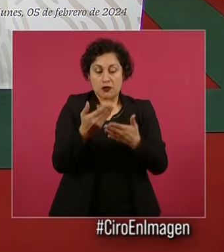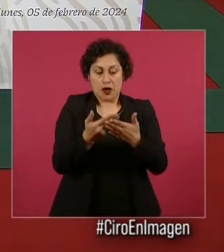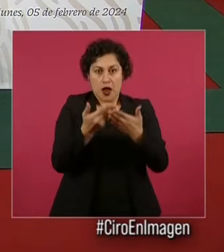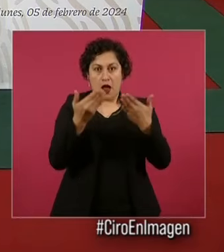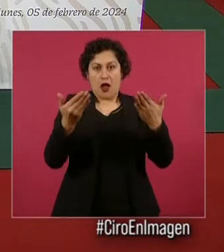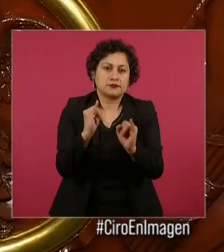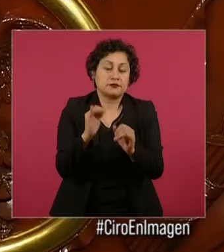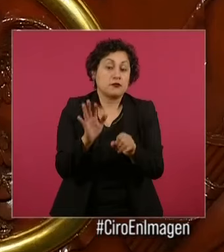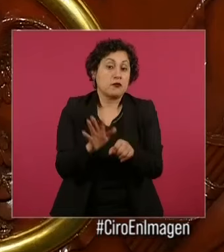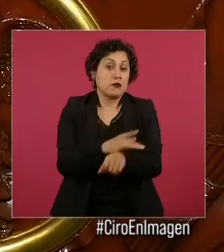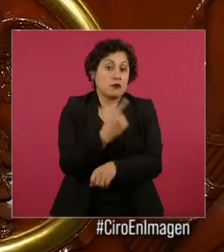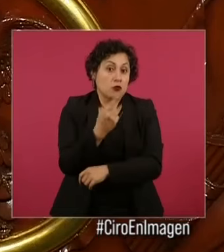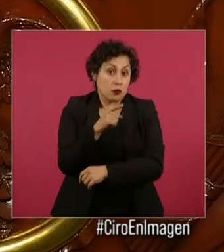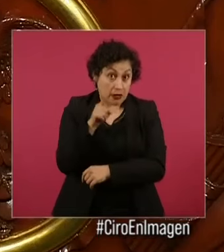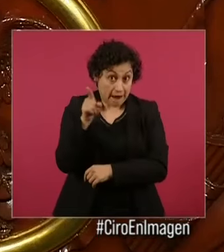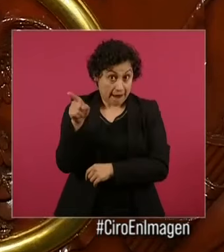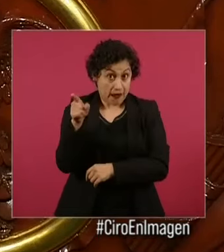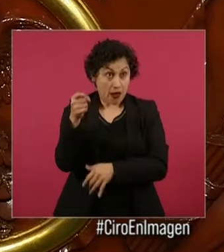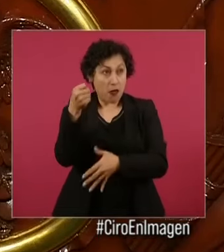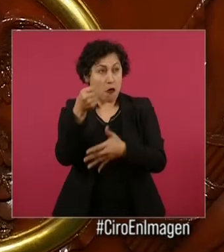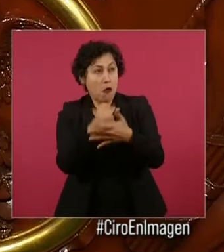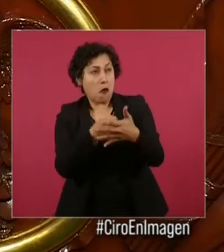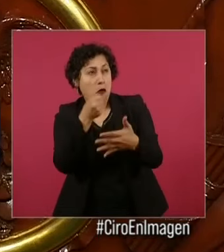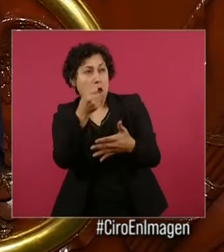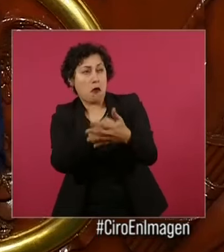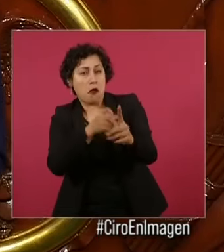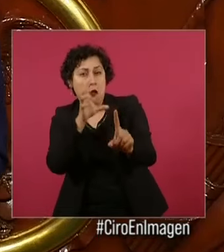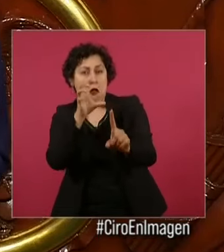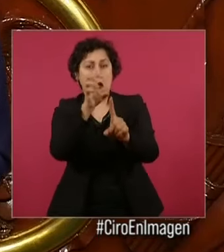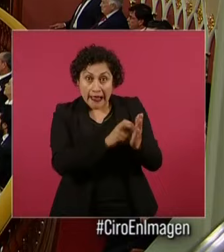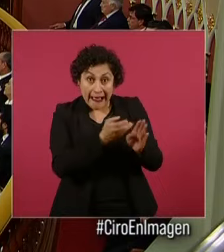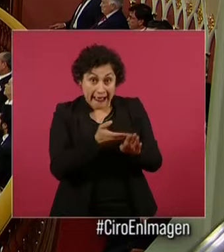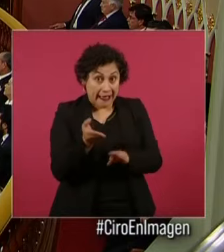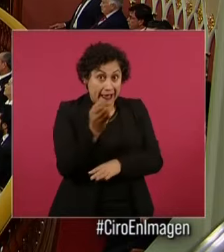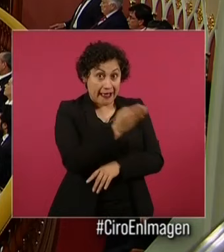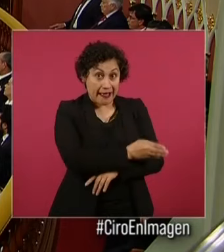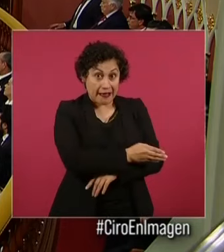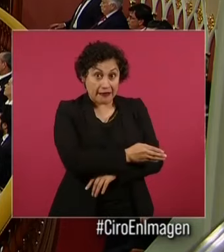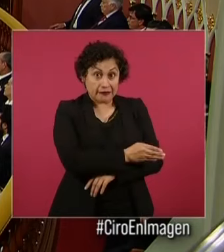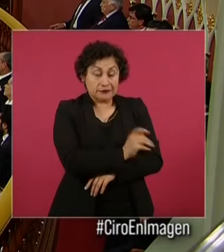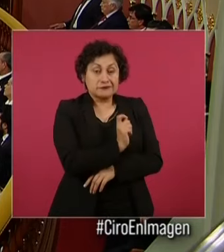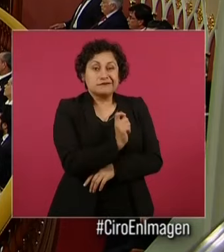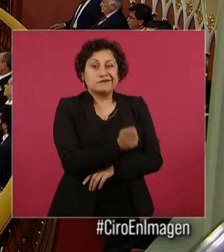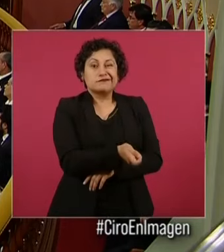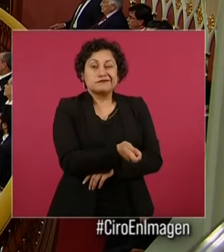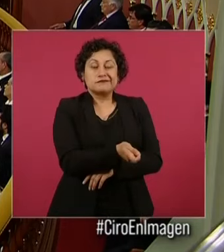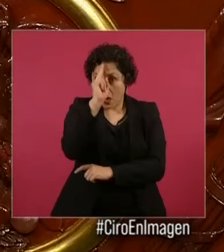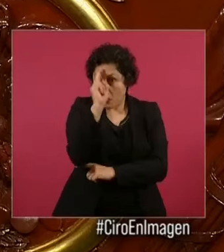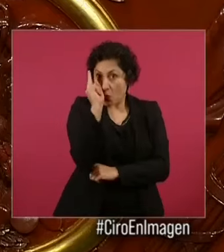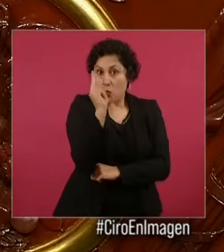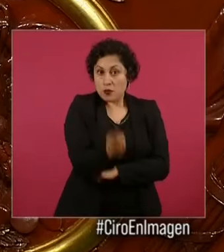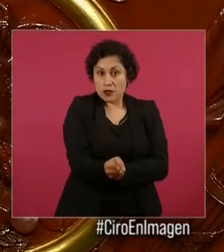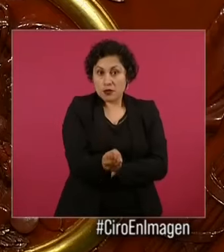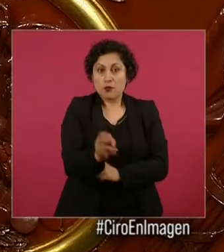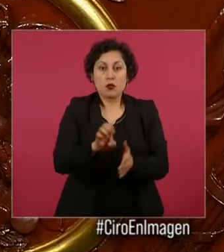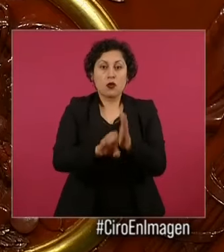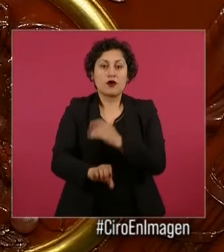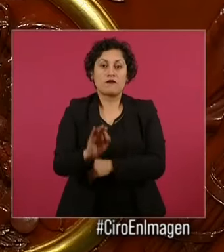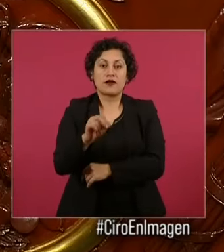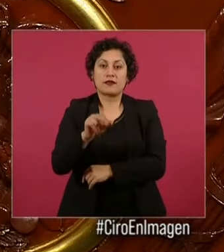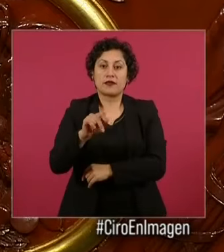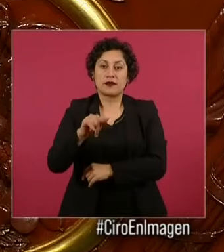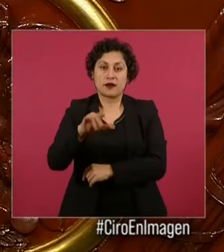factureros y ahora sí, el gran pendiente del sexenio, castigo al cobro de derecho de piso. Penalizar